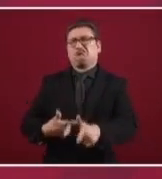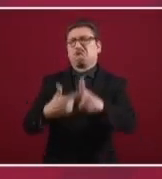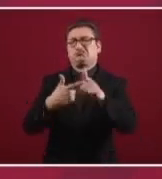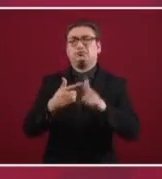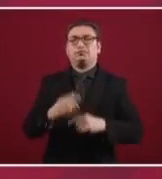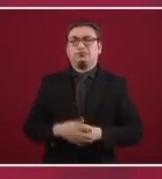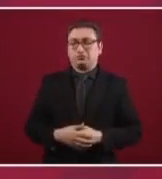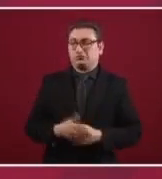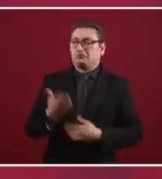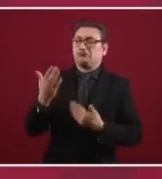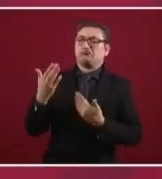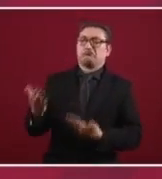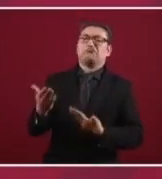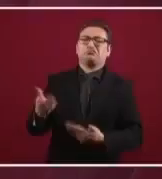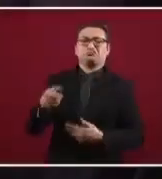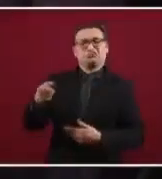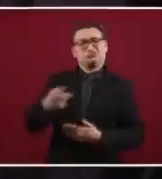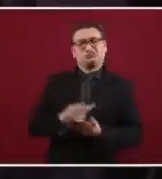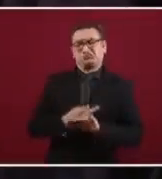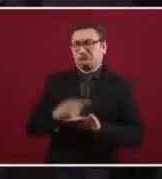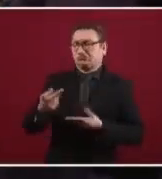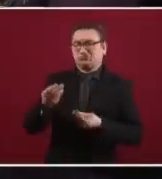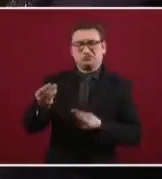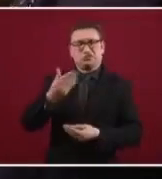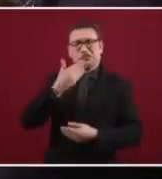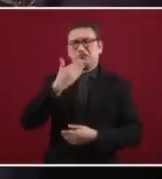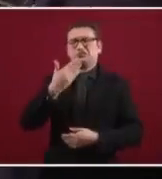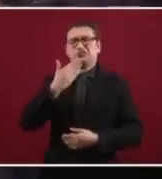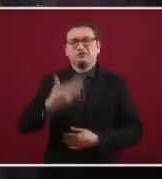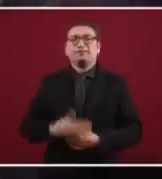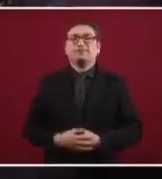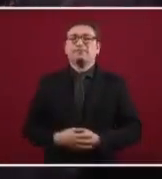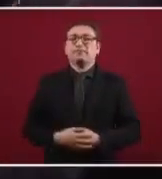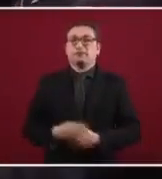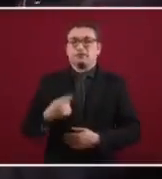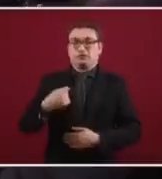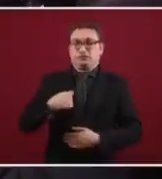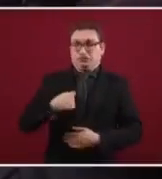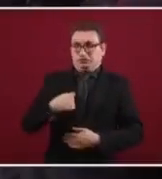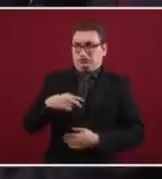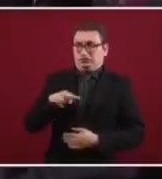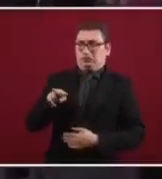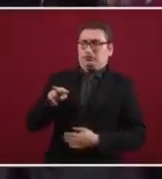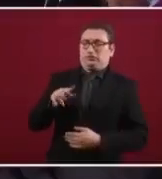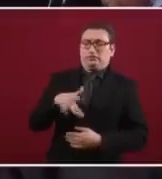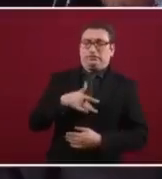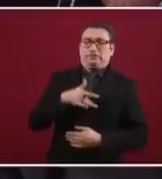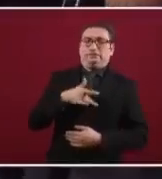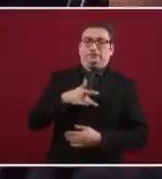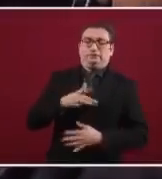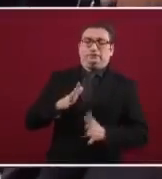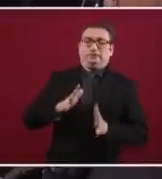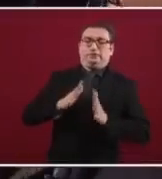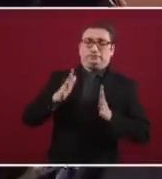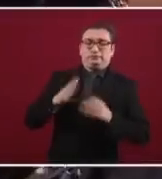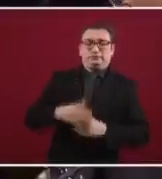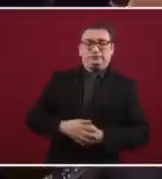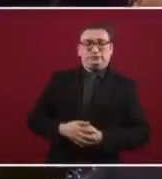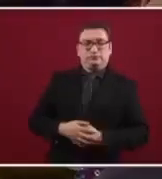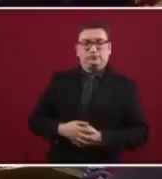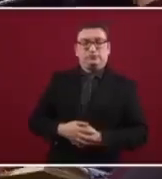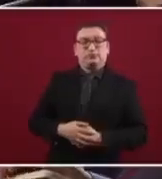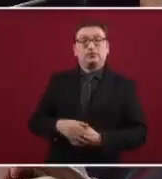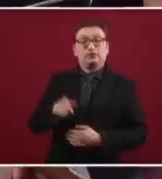Entonces, muy merecido. Y sí me impactó bastante lo que